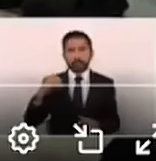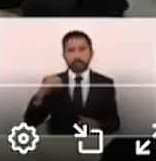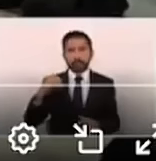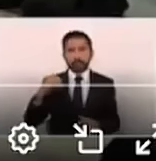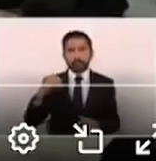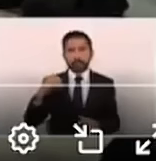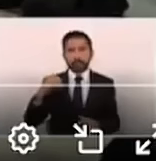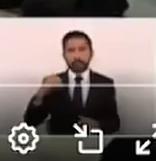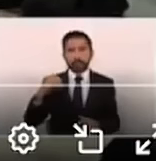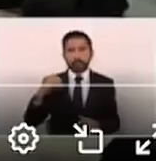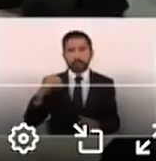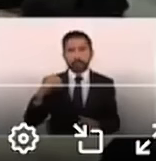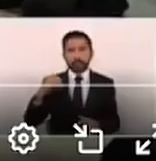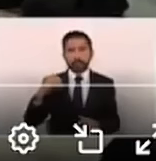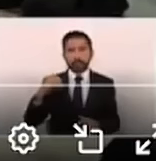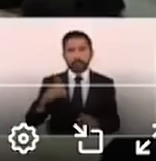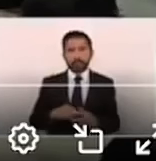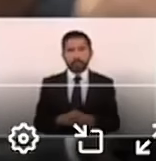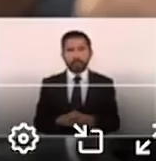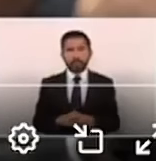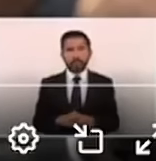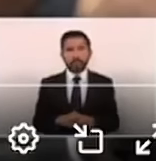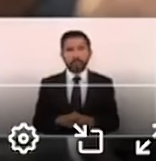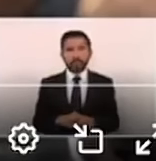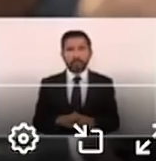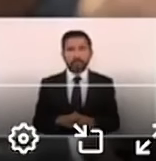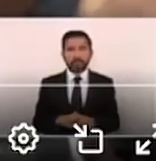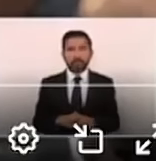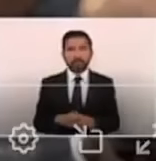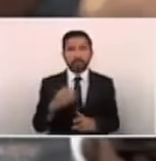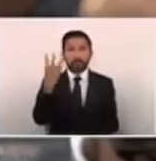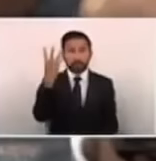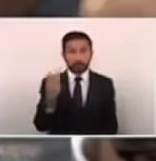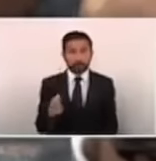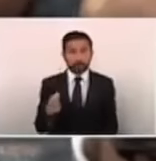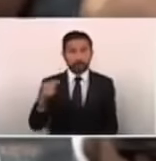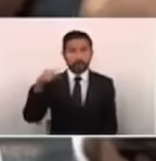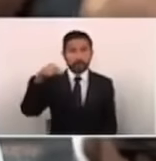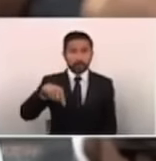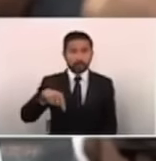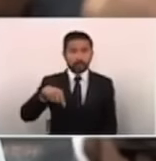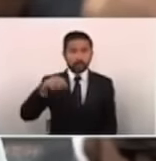Ortiz, pues están dándole más poder al poder. Y ese día es un día